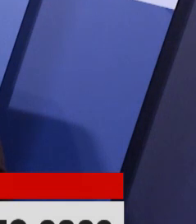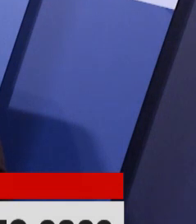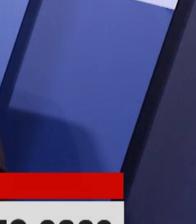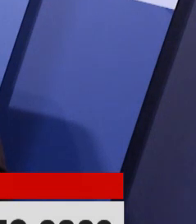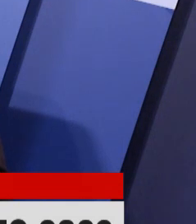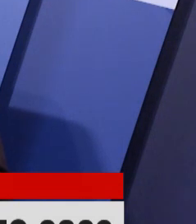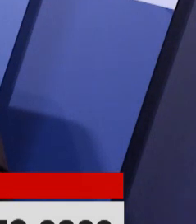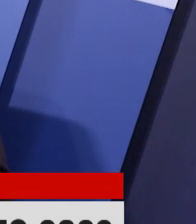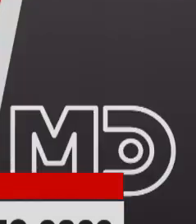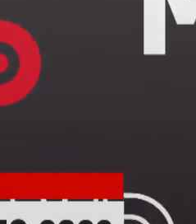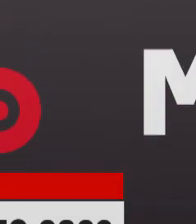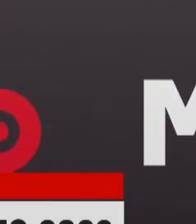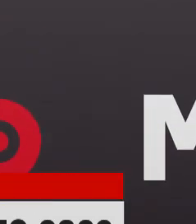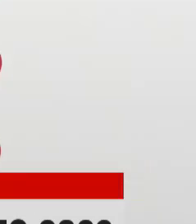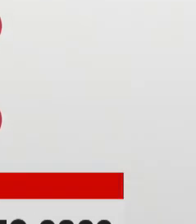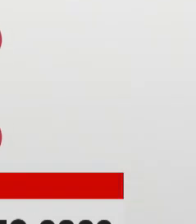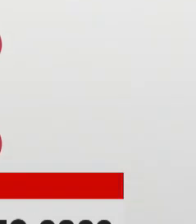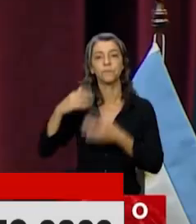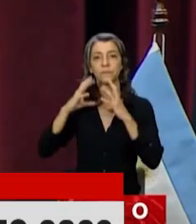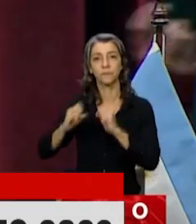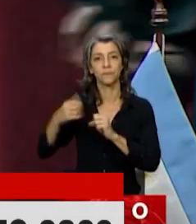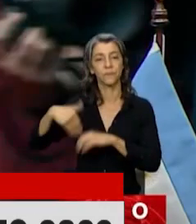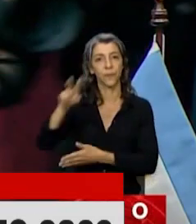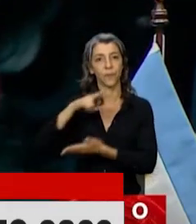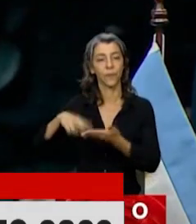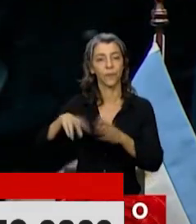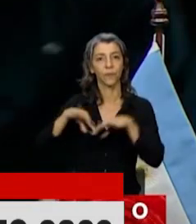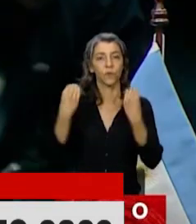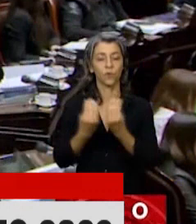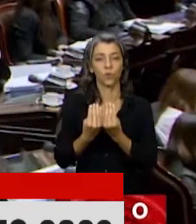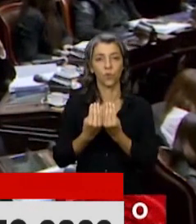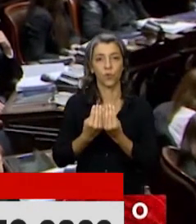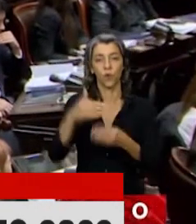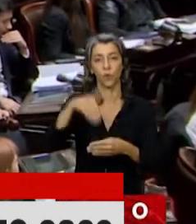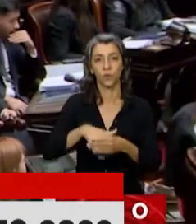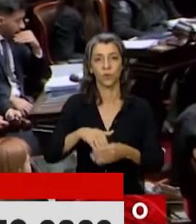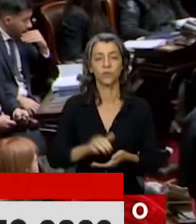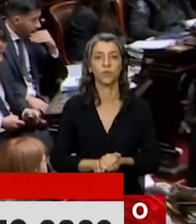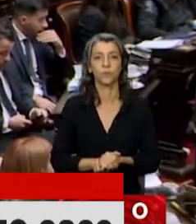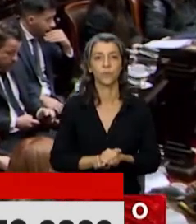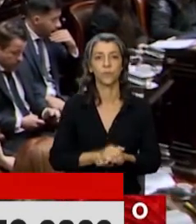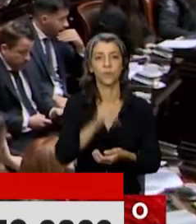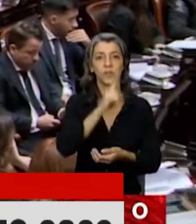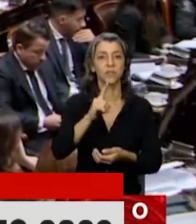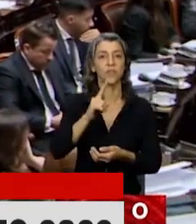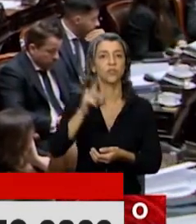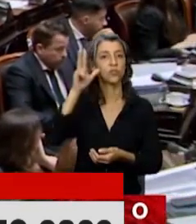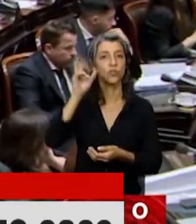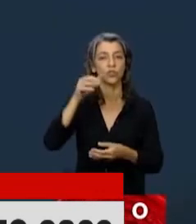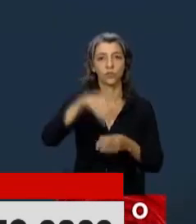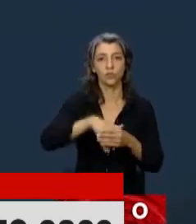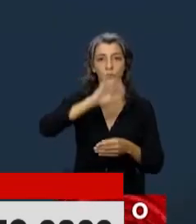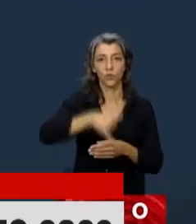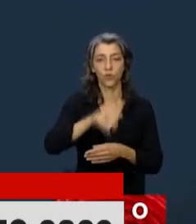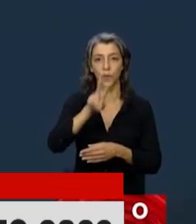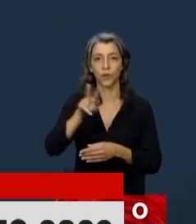horas. Por secretaría se dará lectura del resultado de la votación. 180 afirmativos,